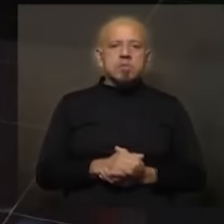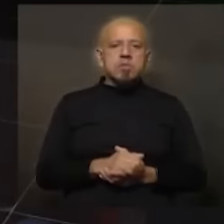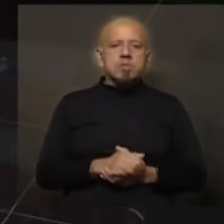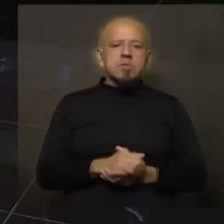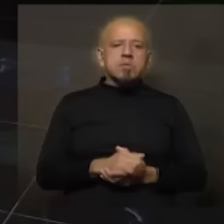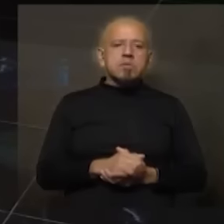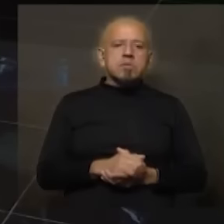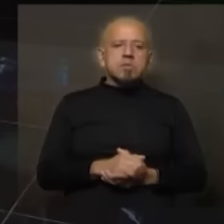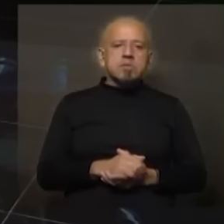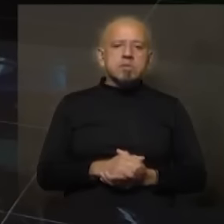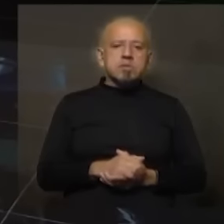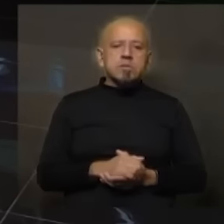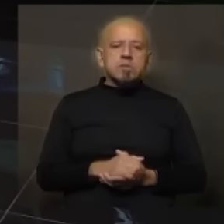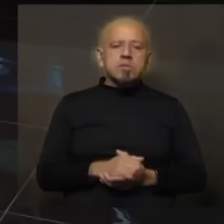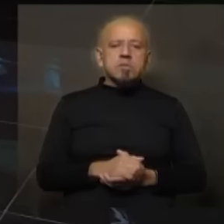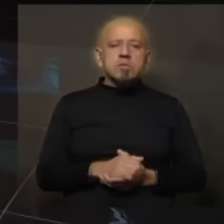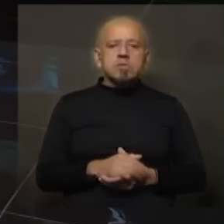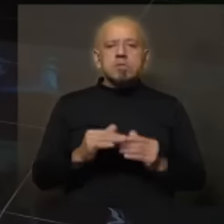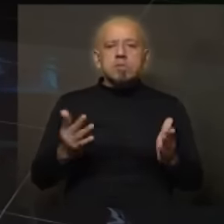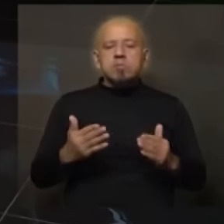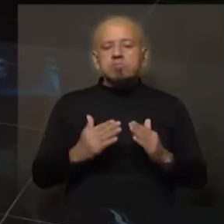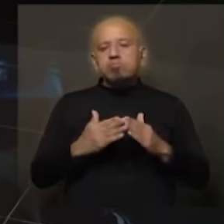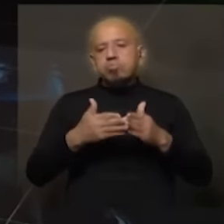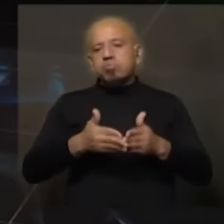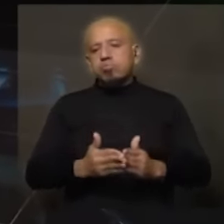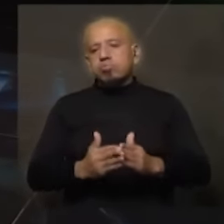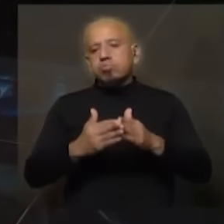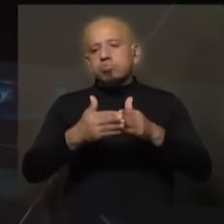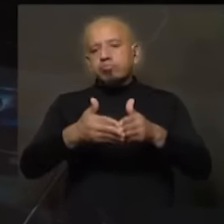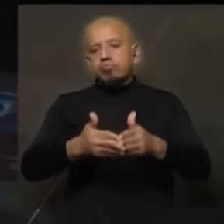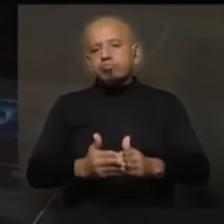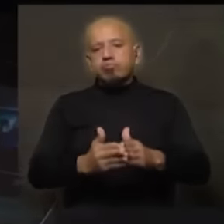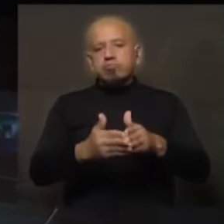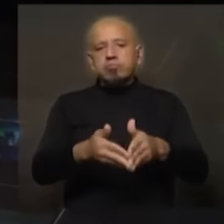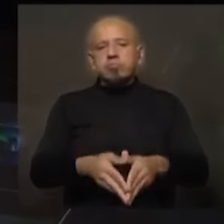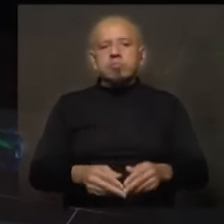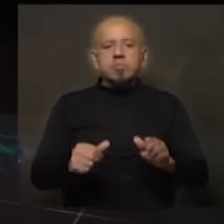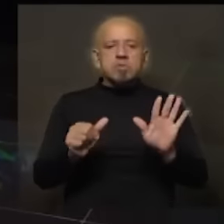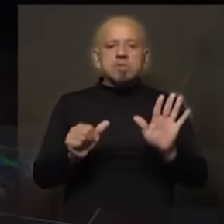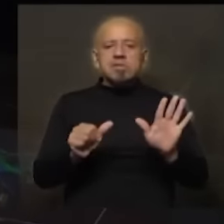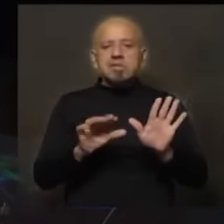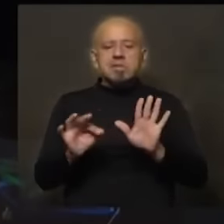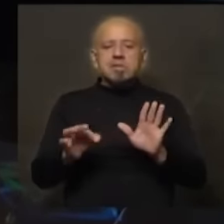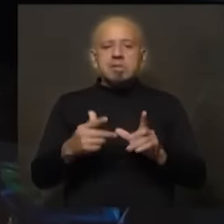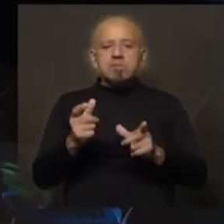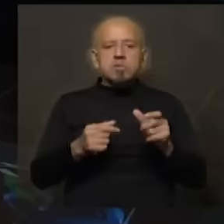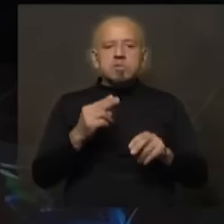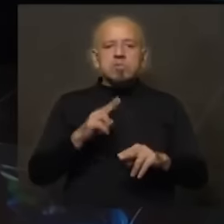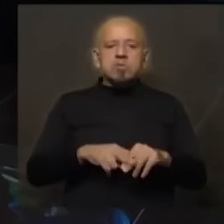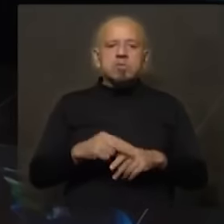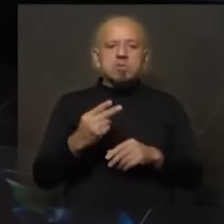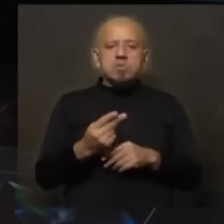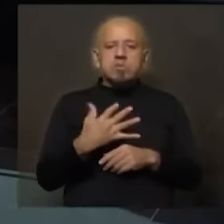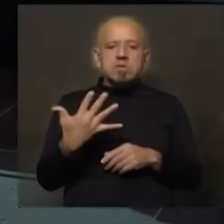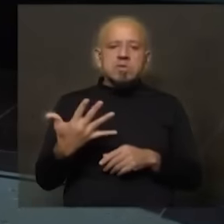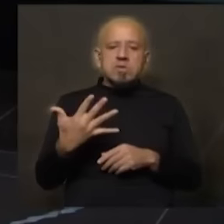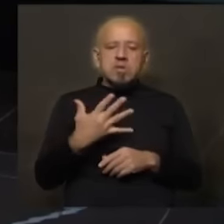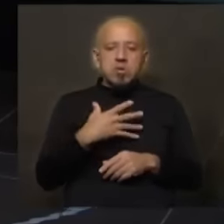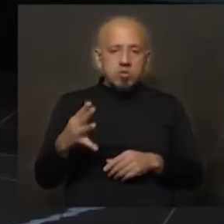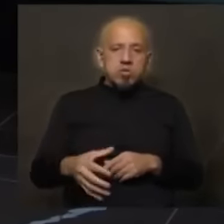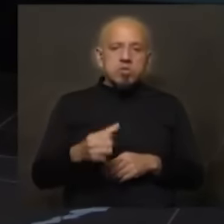a lamentar una vez más es un naufragio en el mar Mediterráneo que por lo menos deja 60 muertos, salvo 25 que fueron los